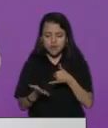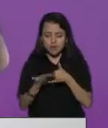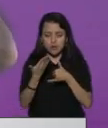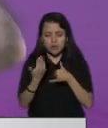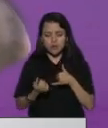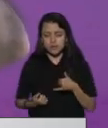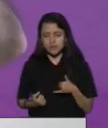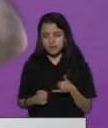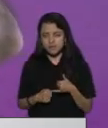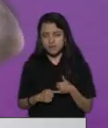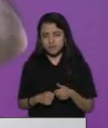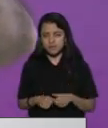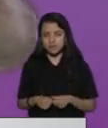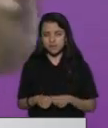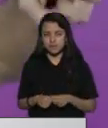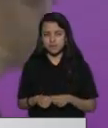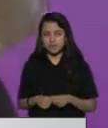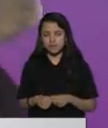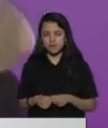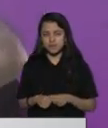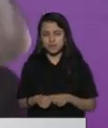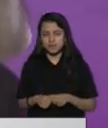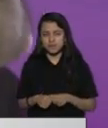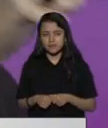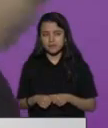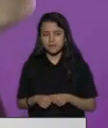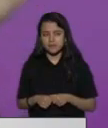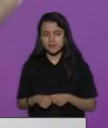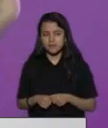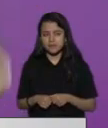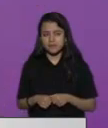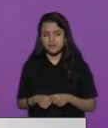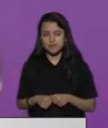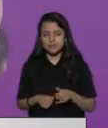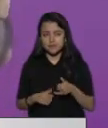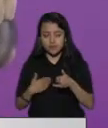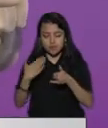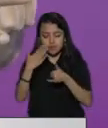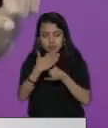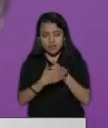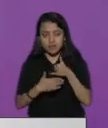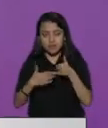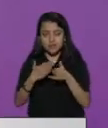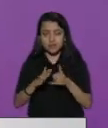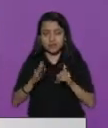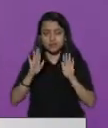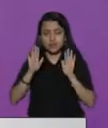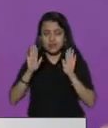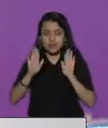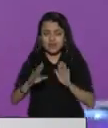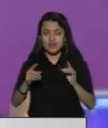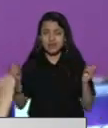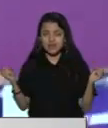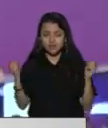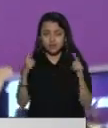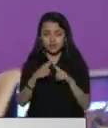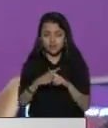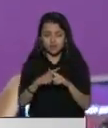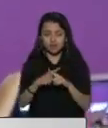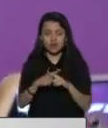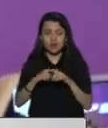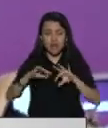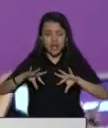Una Colombia donde se pare de una vez por todas la extorsión, el robo, el atraco,